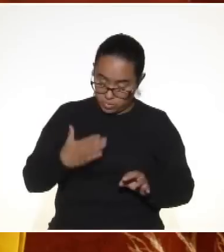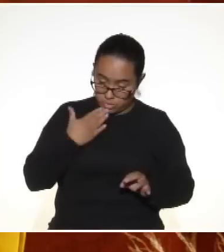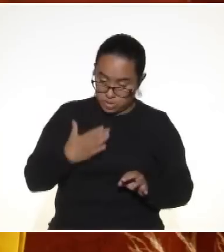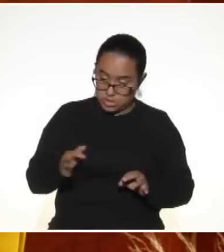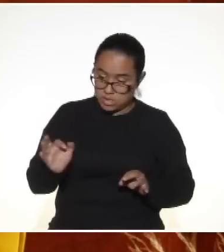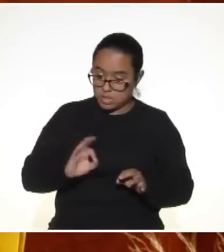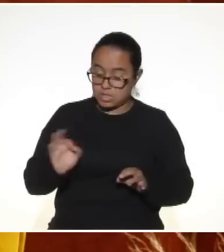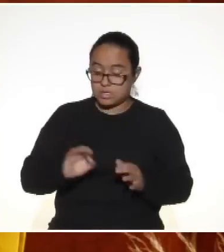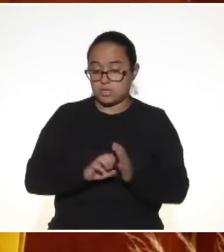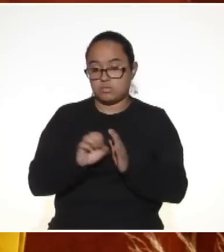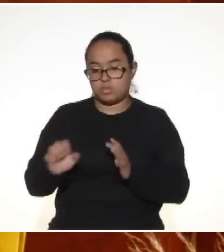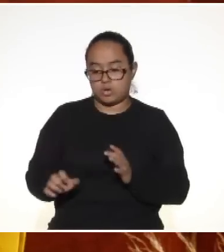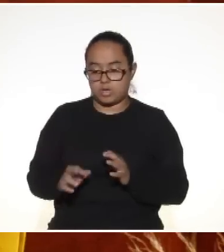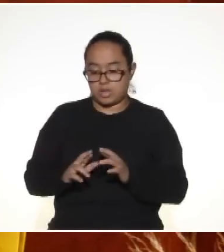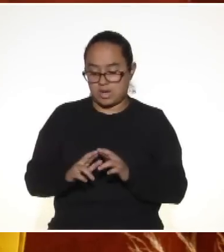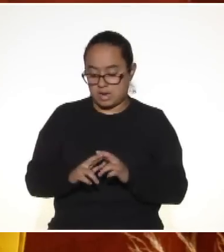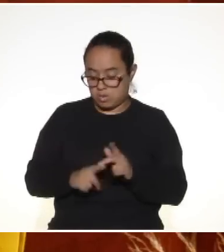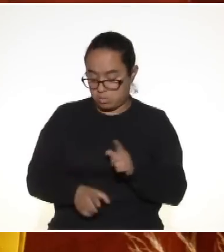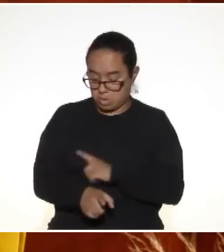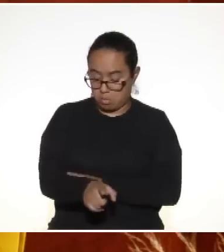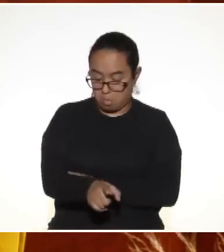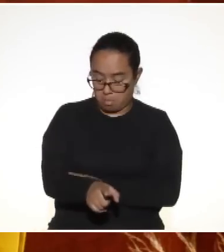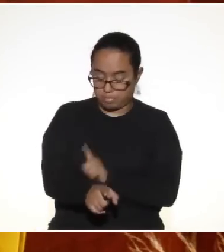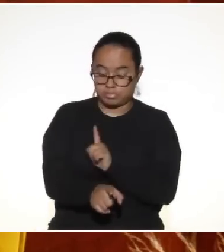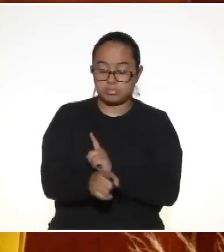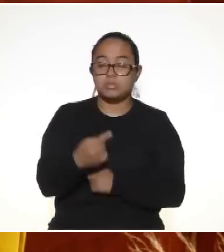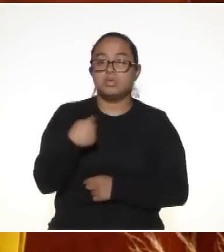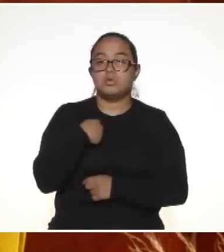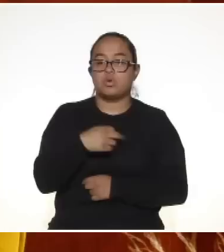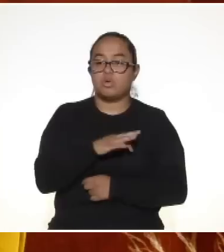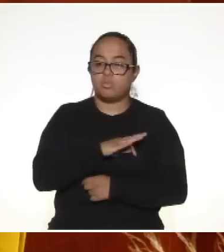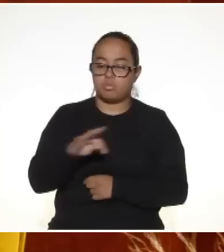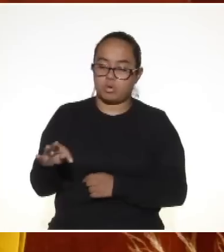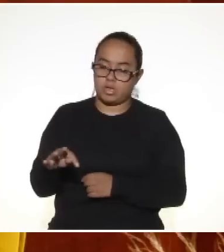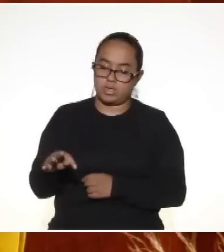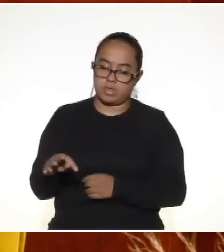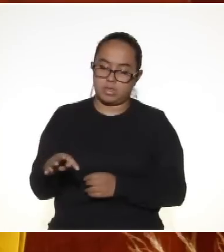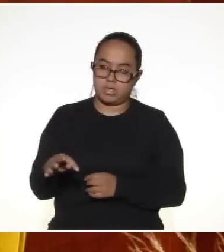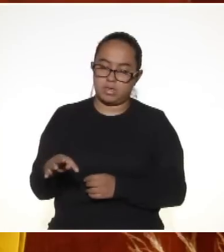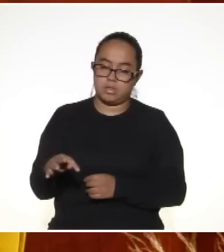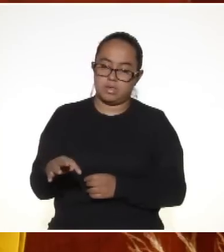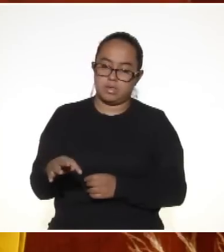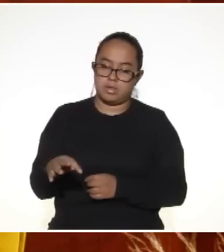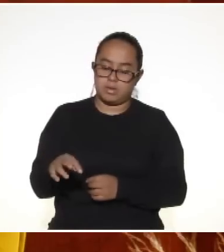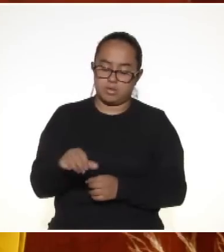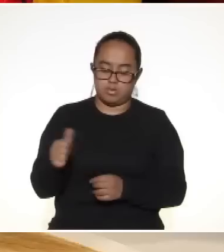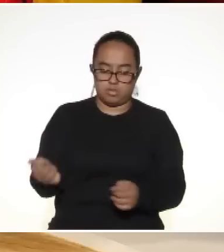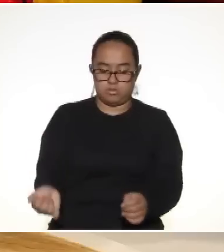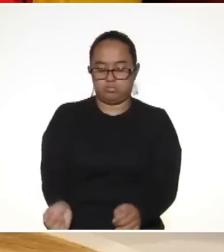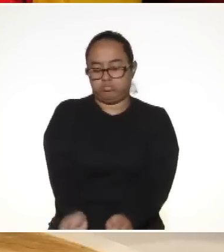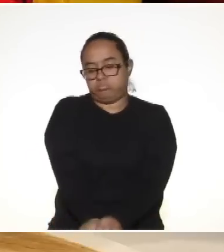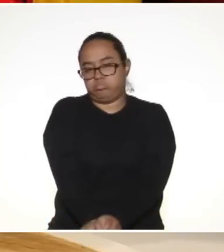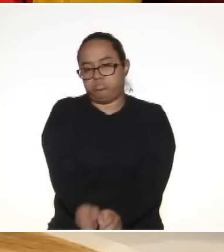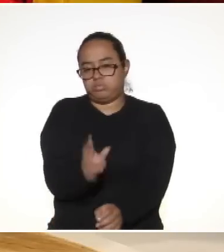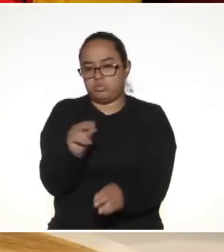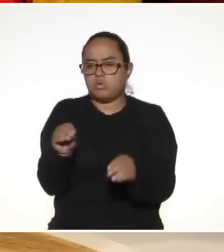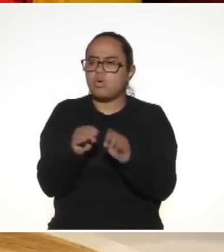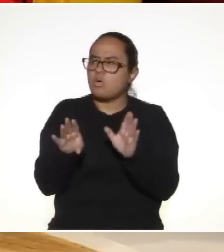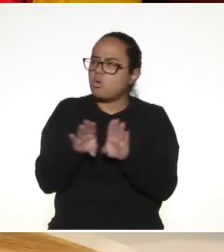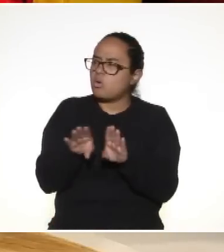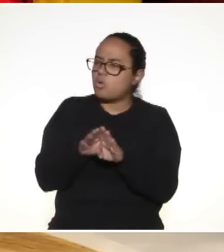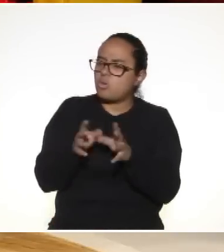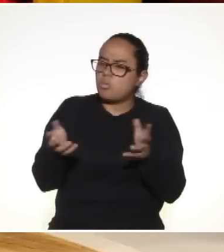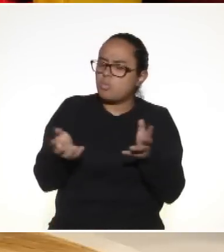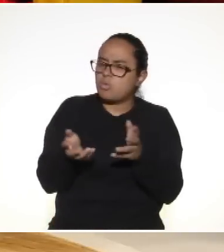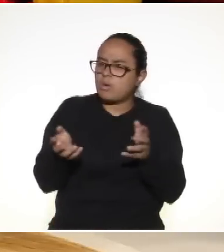está roto este hueso, puedo inmovilizarlo con el lado contrario que está Cuéntanos cómo sólido. se hace.